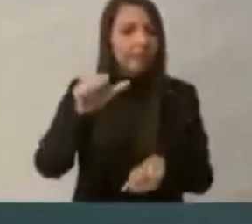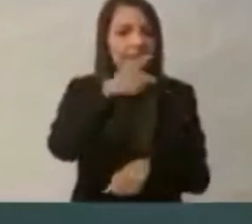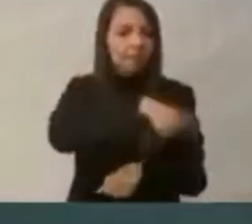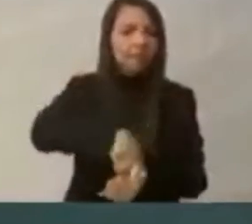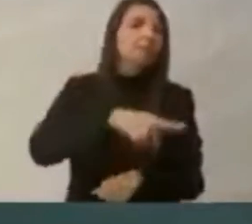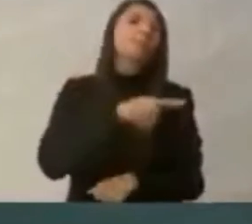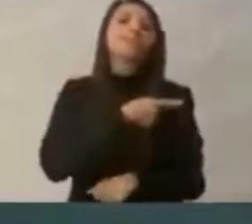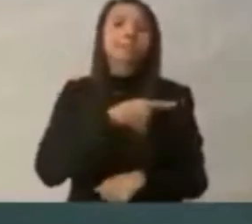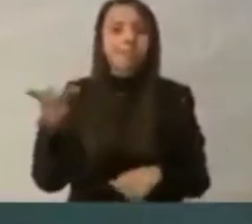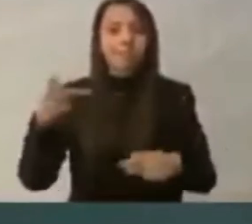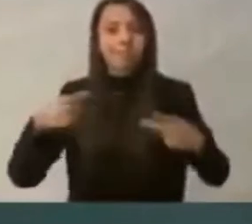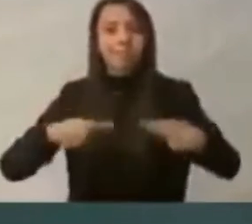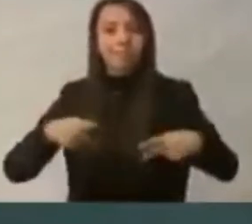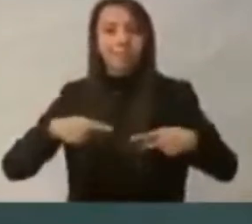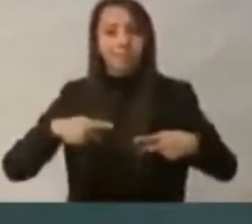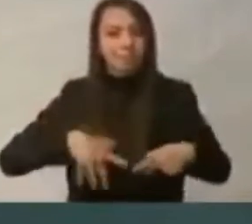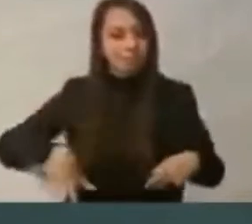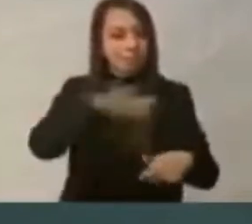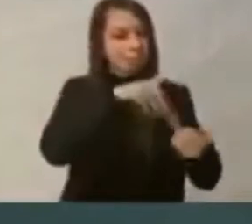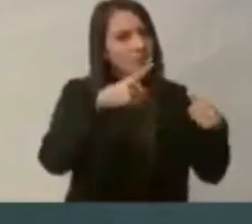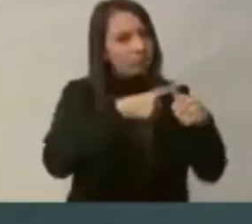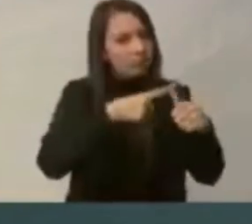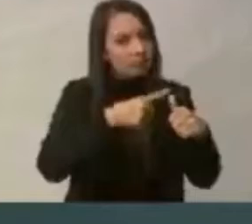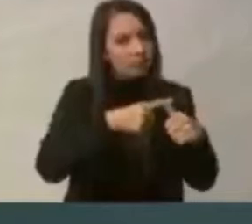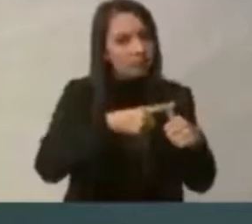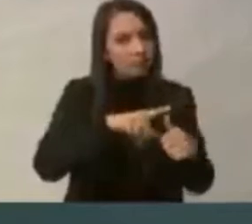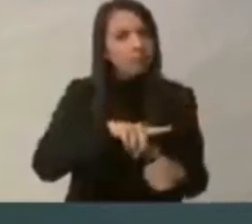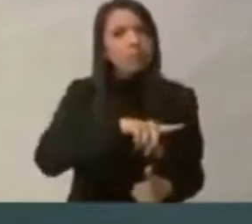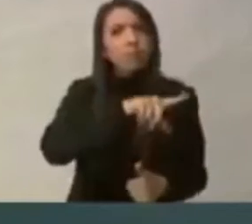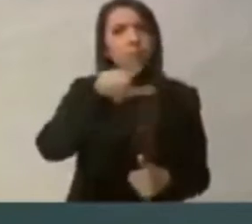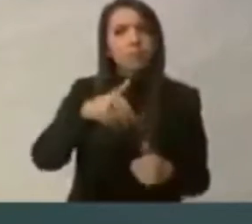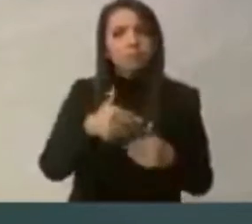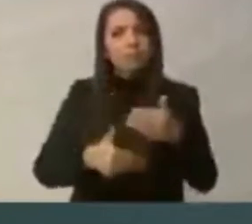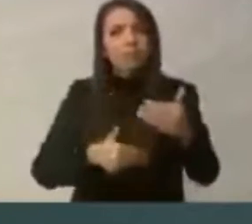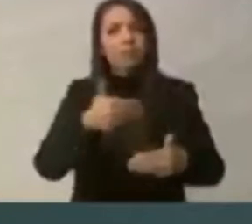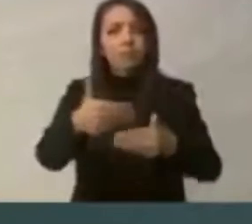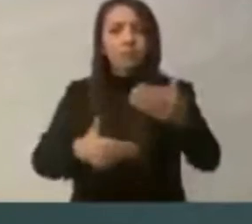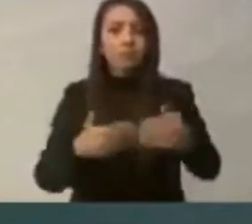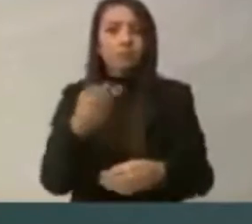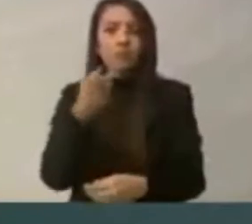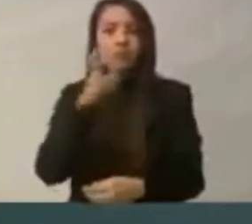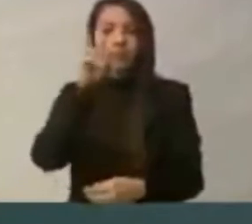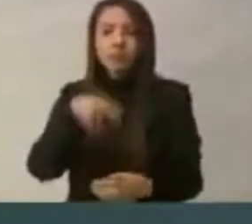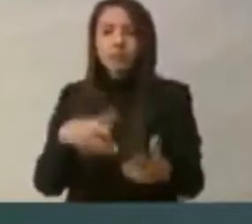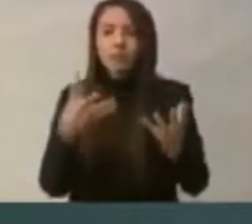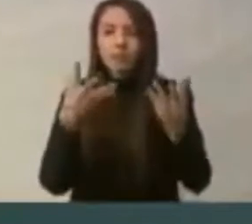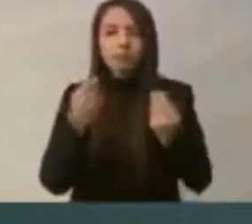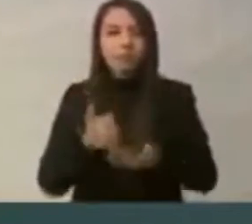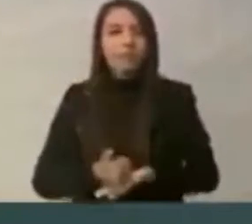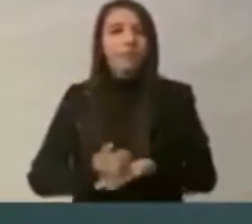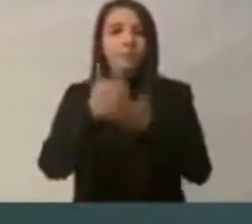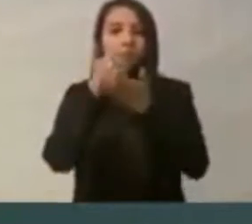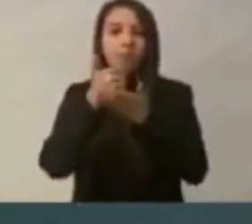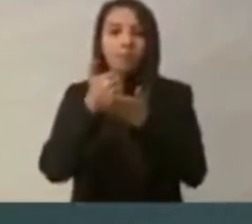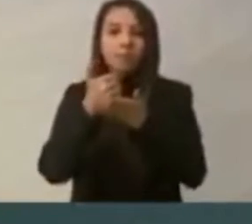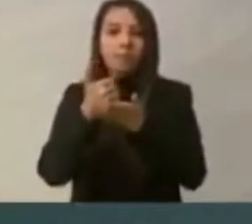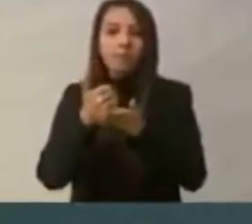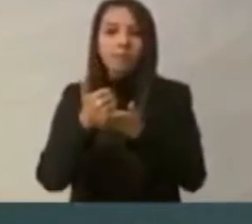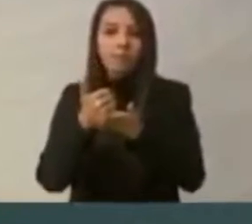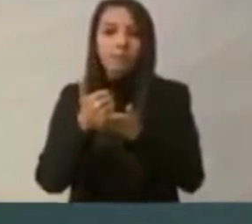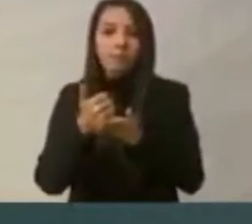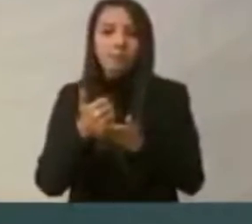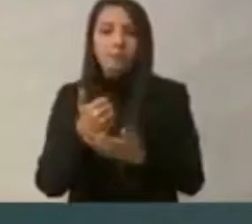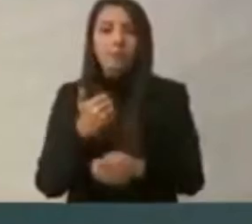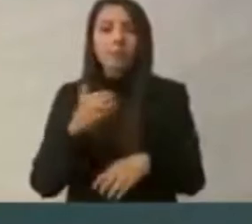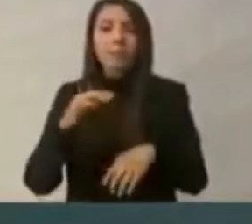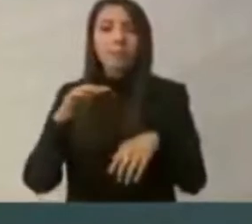pobres, pues esto nos ha ayudado mucho, porque no